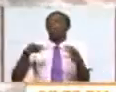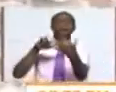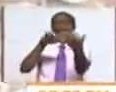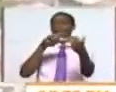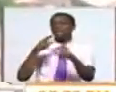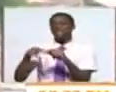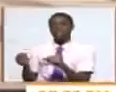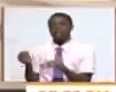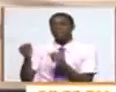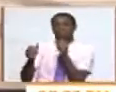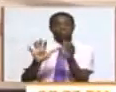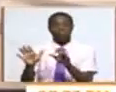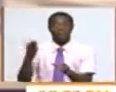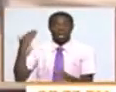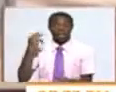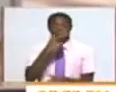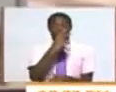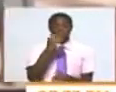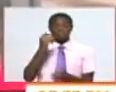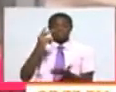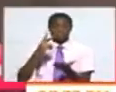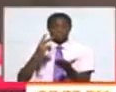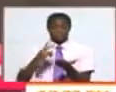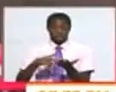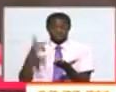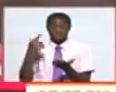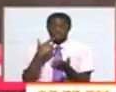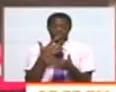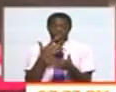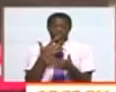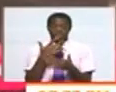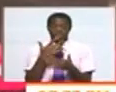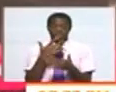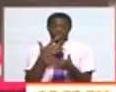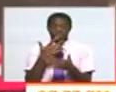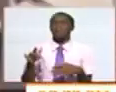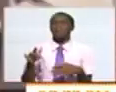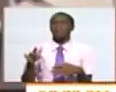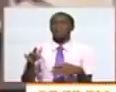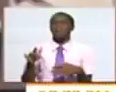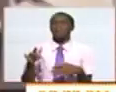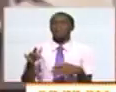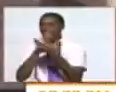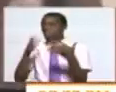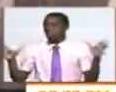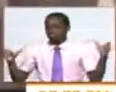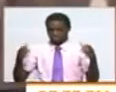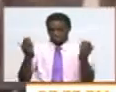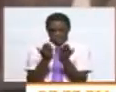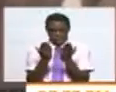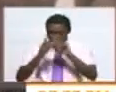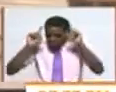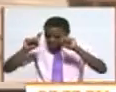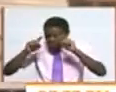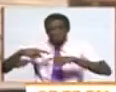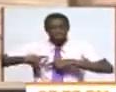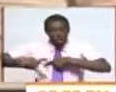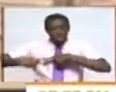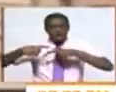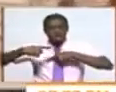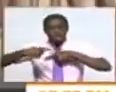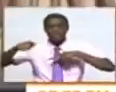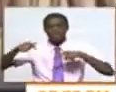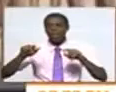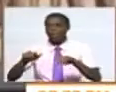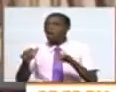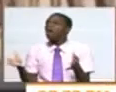vigor en el año 2002. ¿Hasta dónde llega su maldad? Esta es la escuela del terror. Aquí todos los días se enseña a sembrar el pánico entre